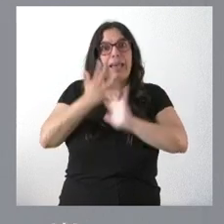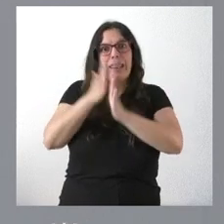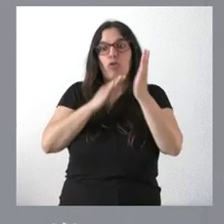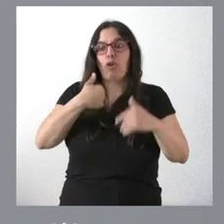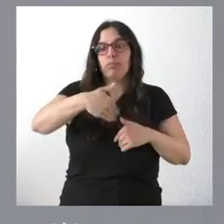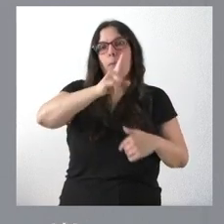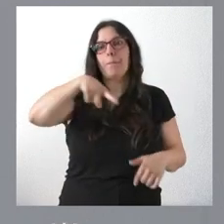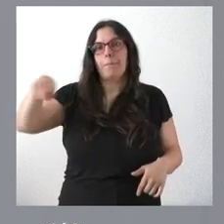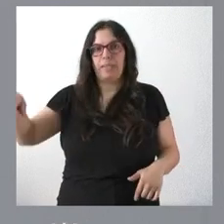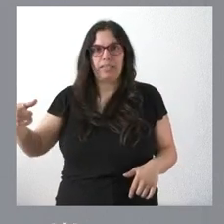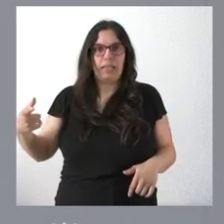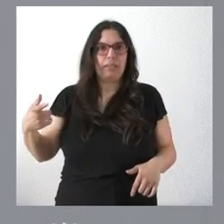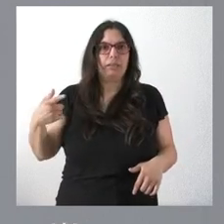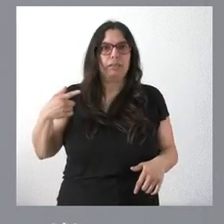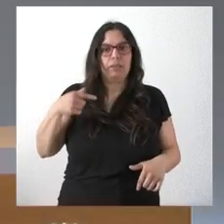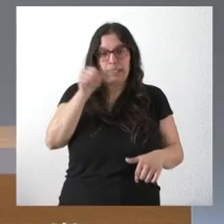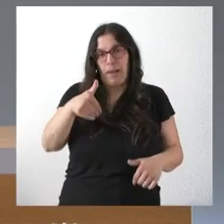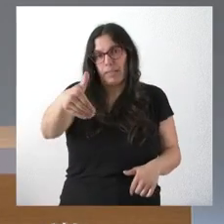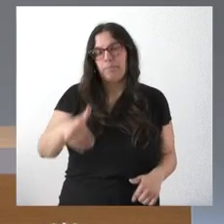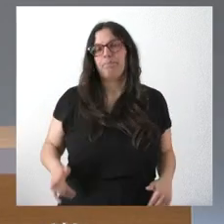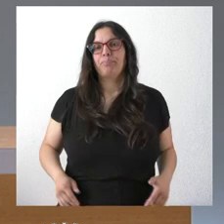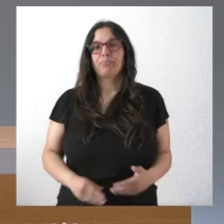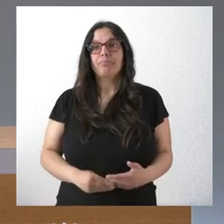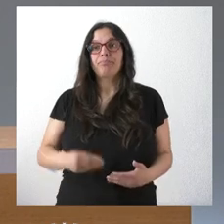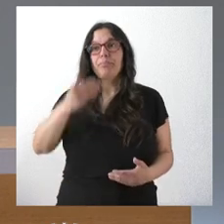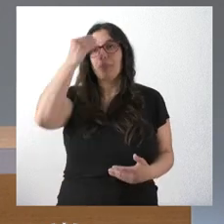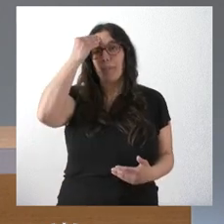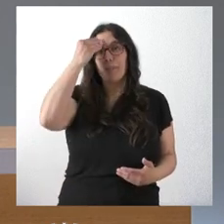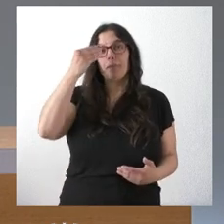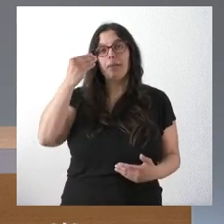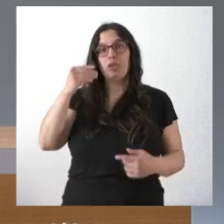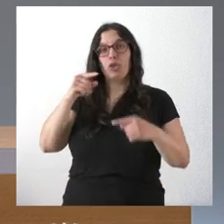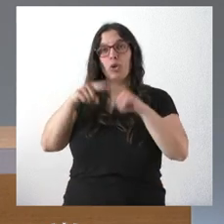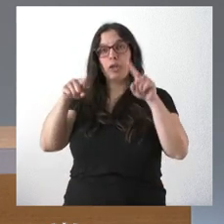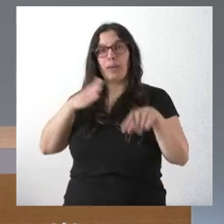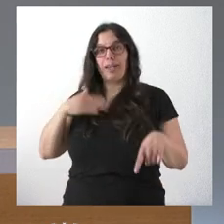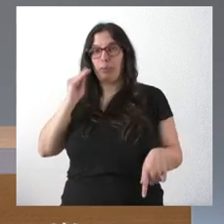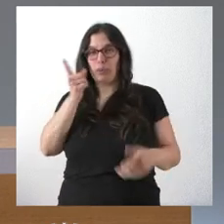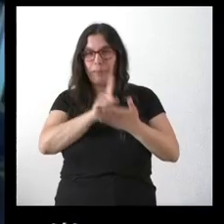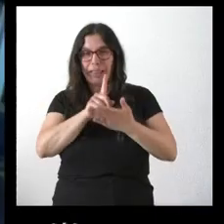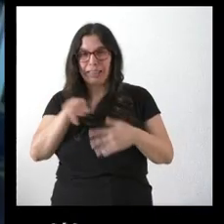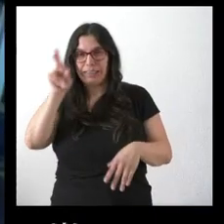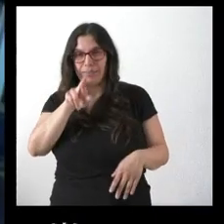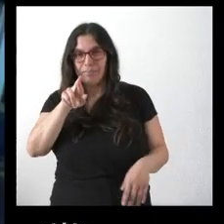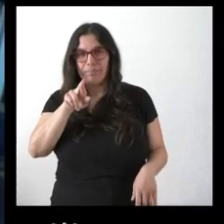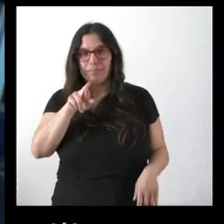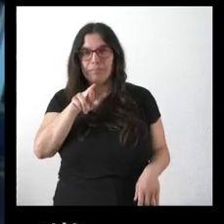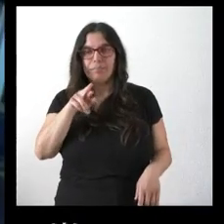próximos meses, para las próximas semanas. Creo que Begoña quería repreguntar. Sí. Adelante.